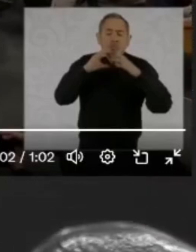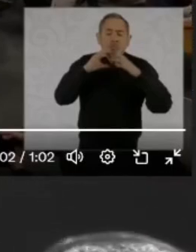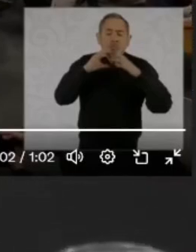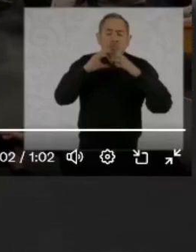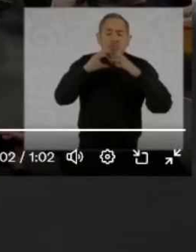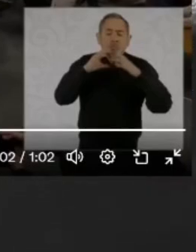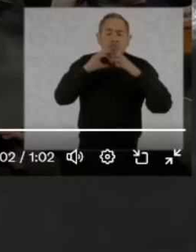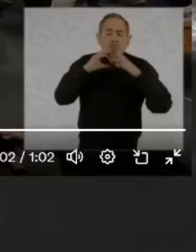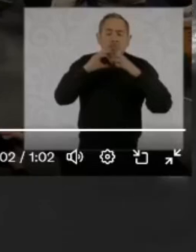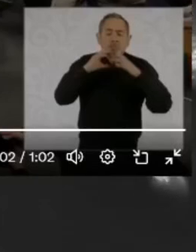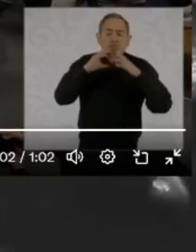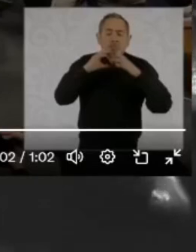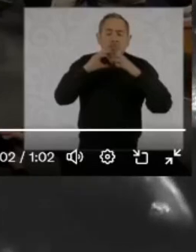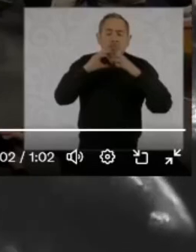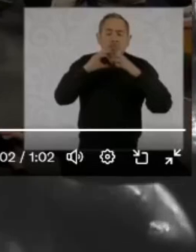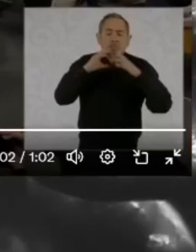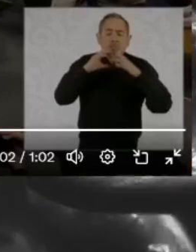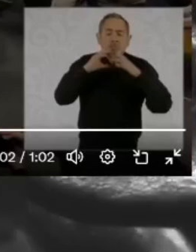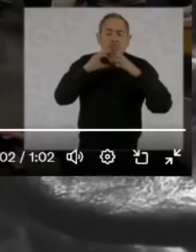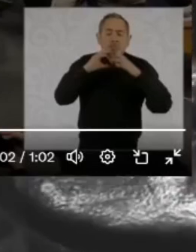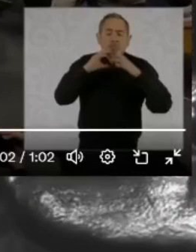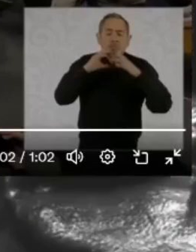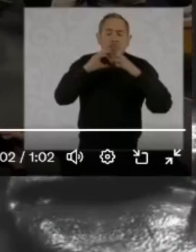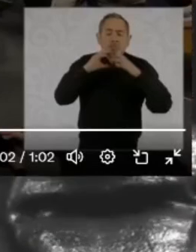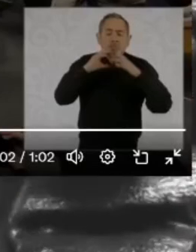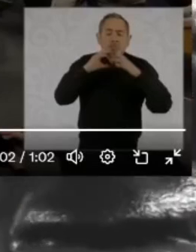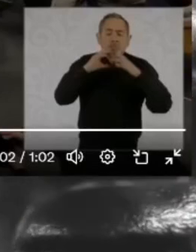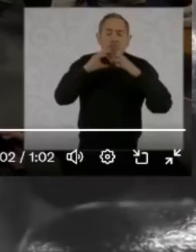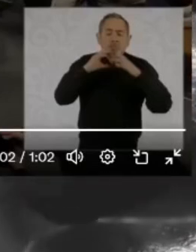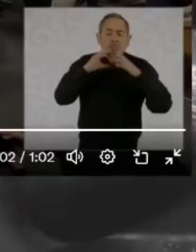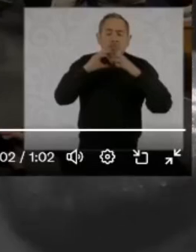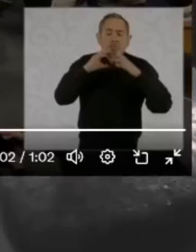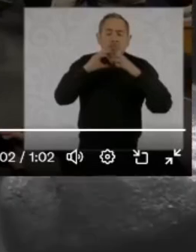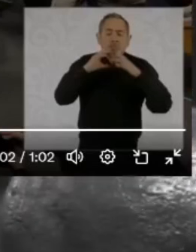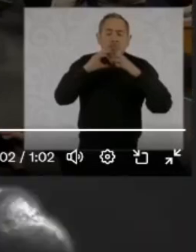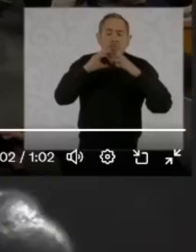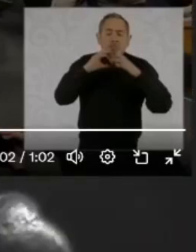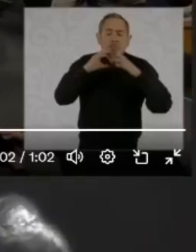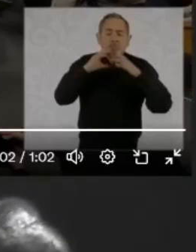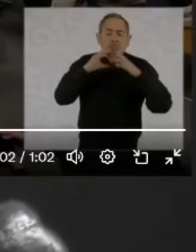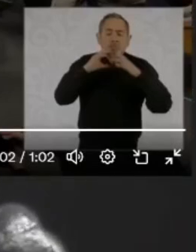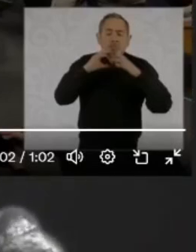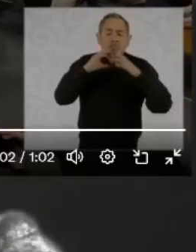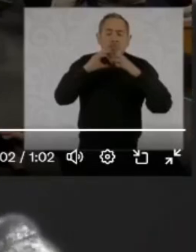la situación del rancho, de todo esto, no va por ahí.